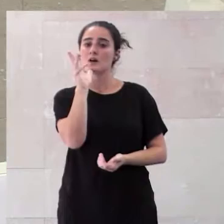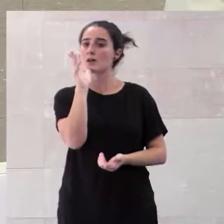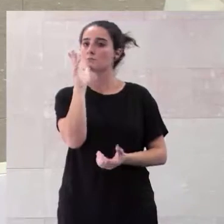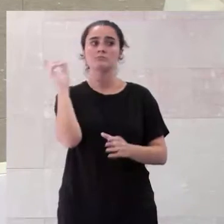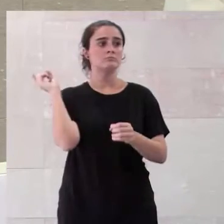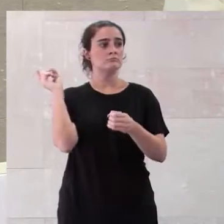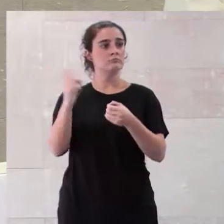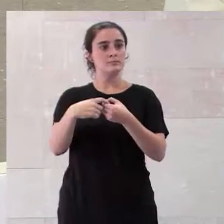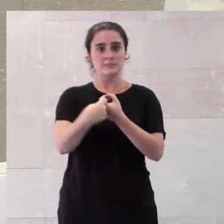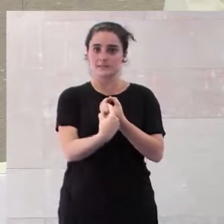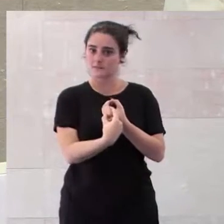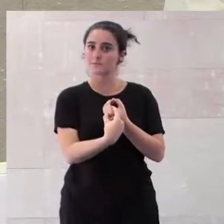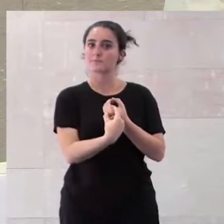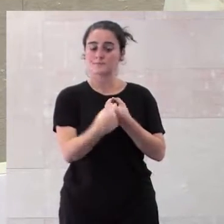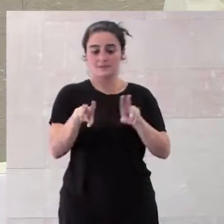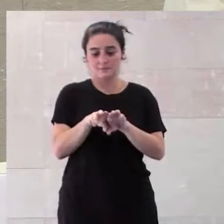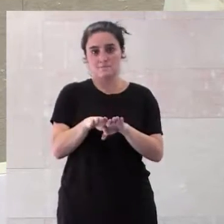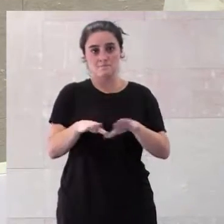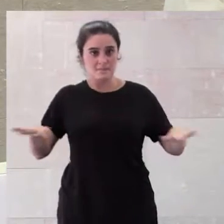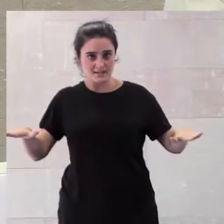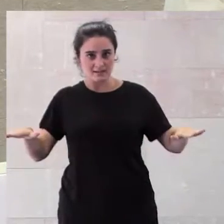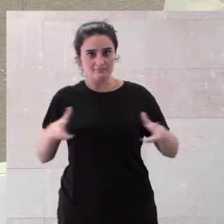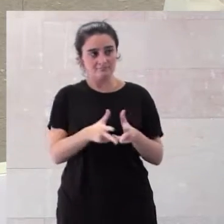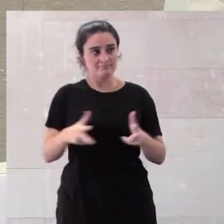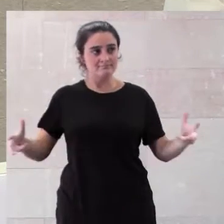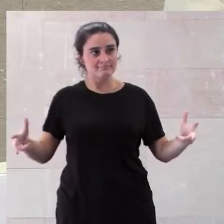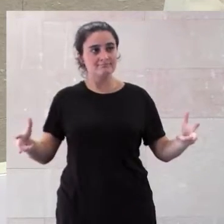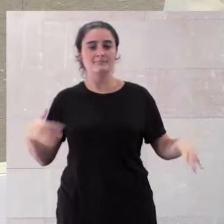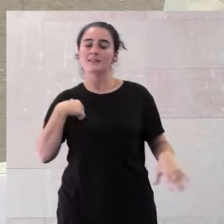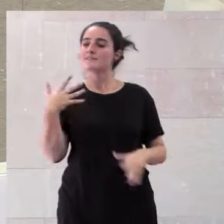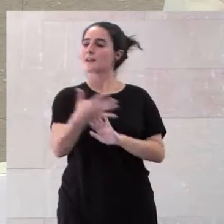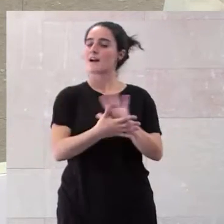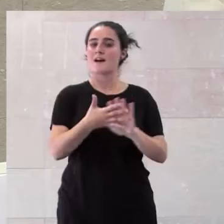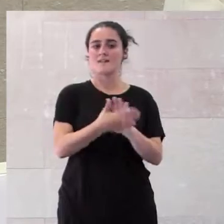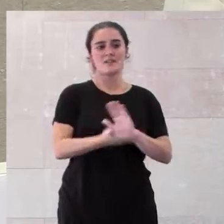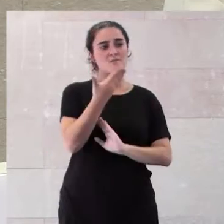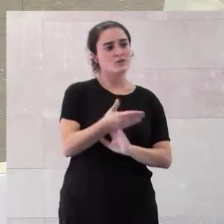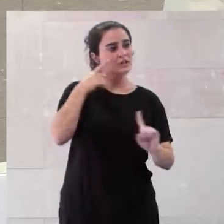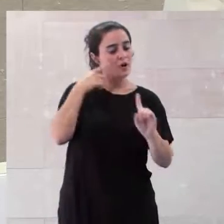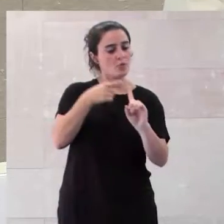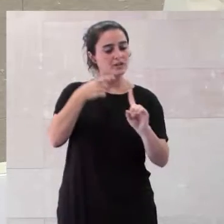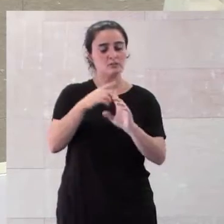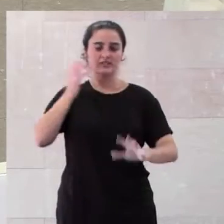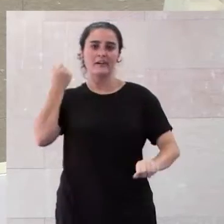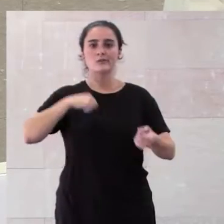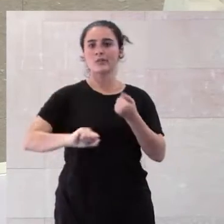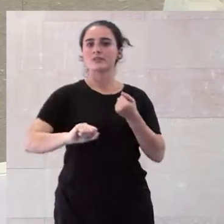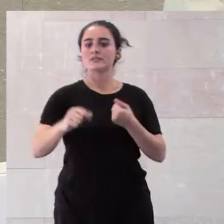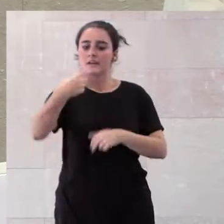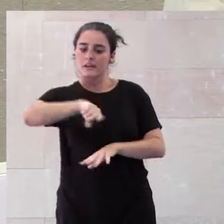tomar parte en la mesa y que nos van a hablar de la importancia, objetivos y actuaciones que llevan a cabo en sus escuelas de